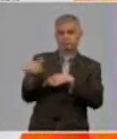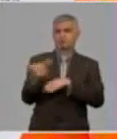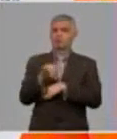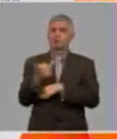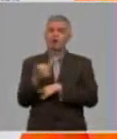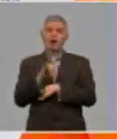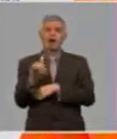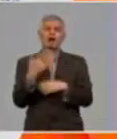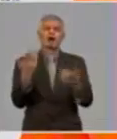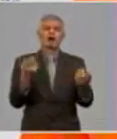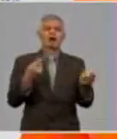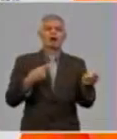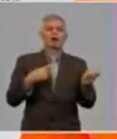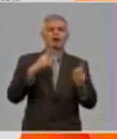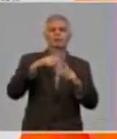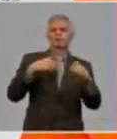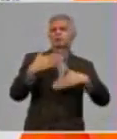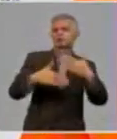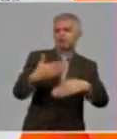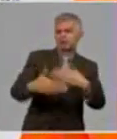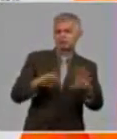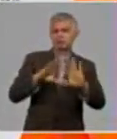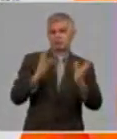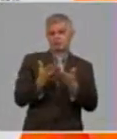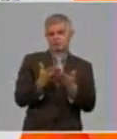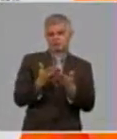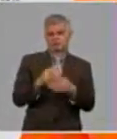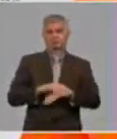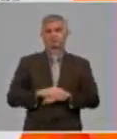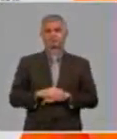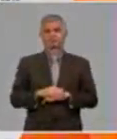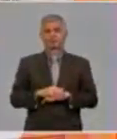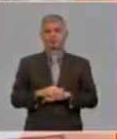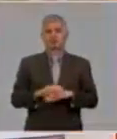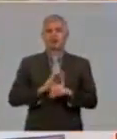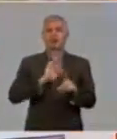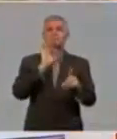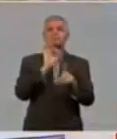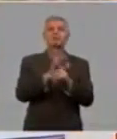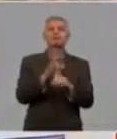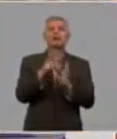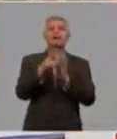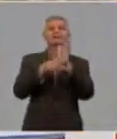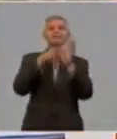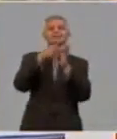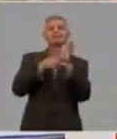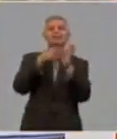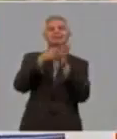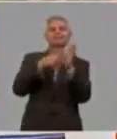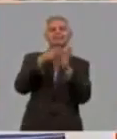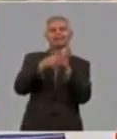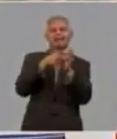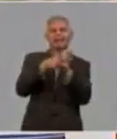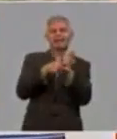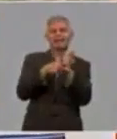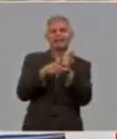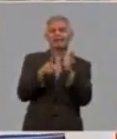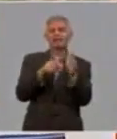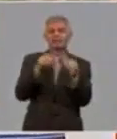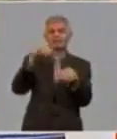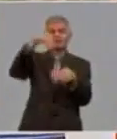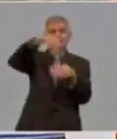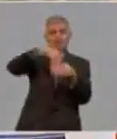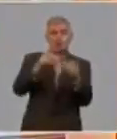de tráfico en todo el país para las personas jurídicas. Se reanudan también en Randy los trenes locales de pasajeros, los que no salen de las